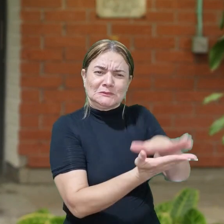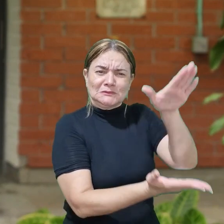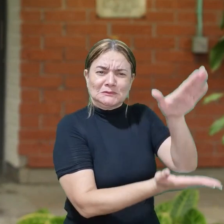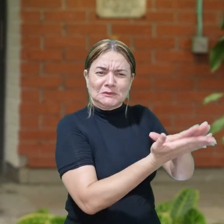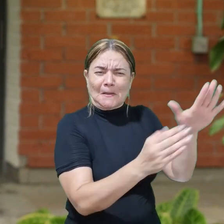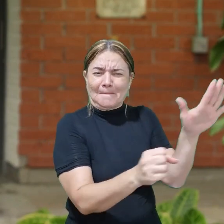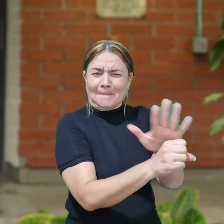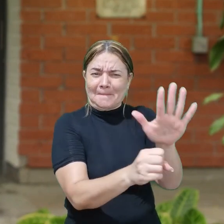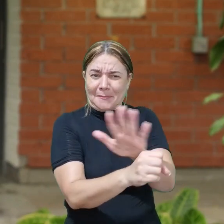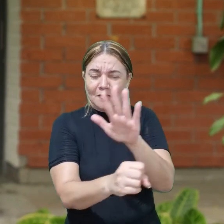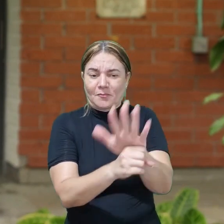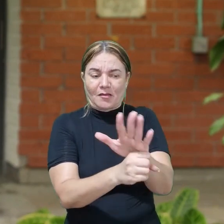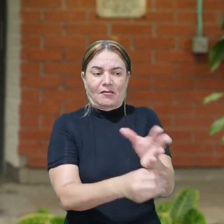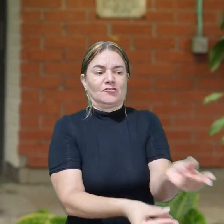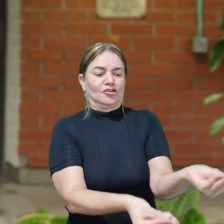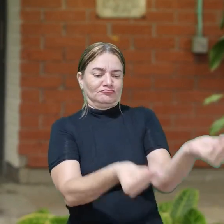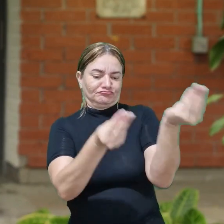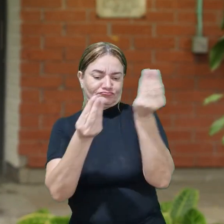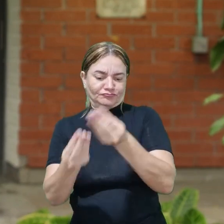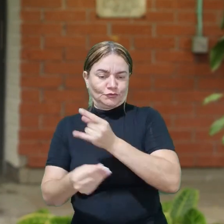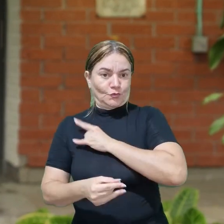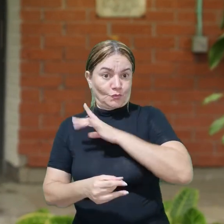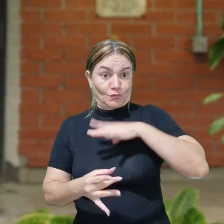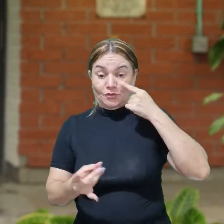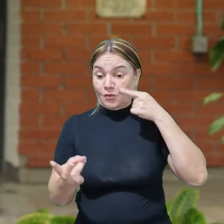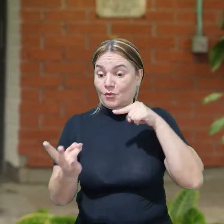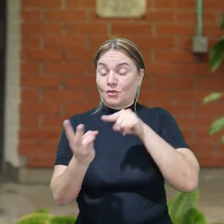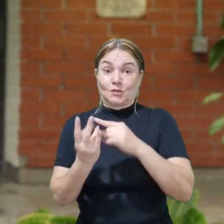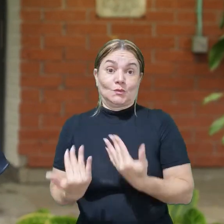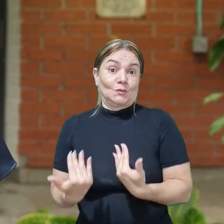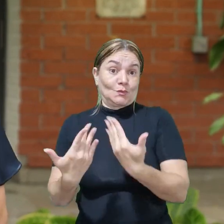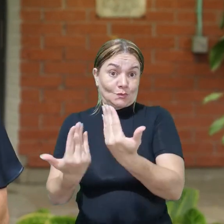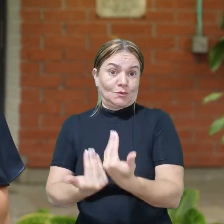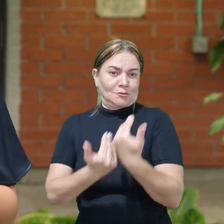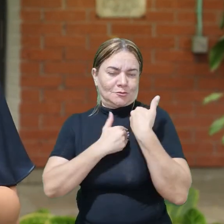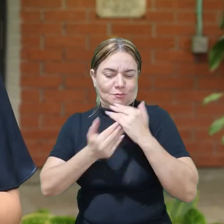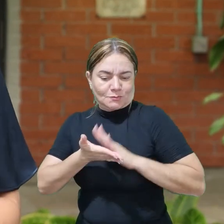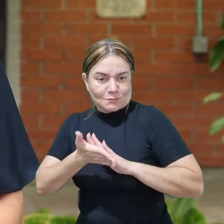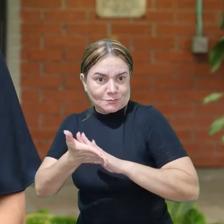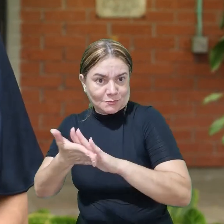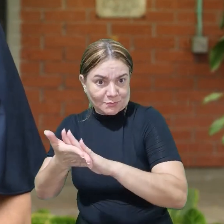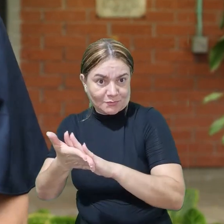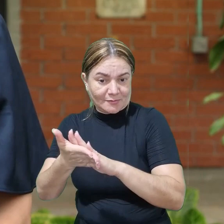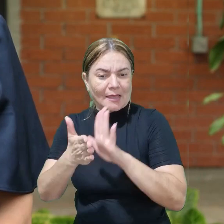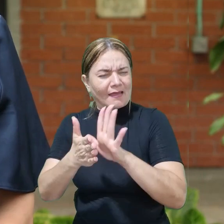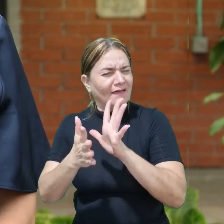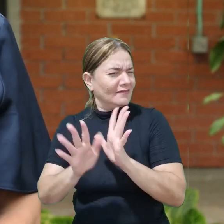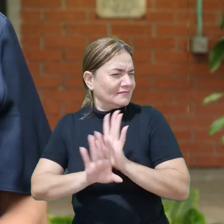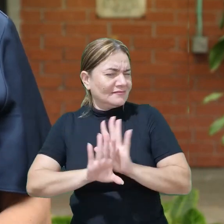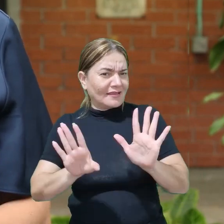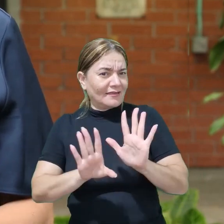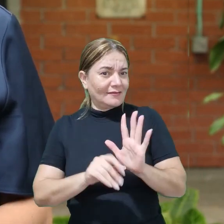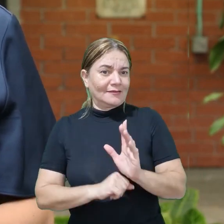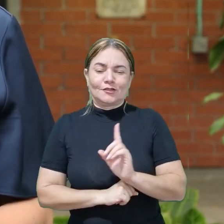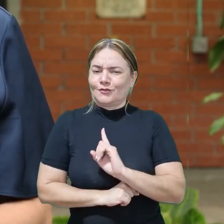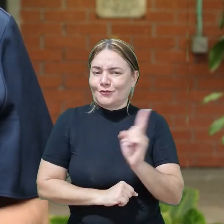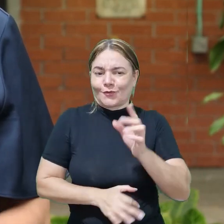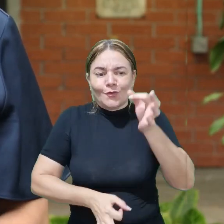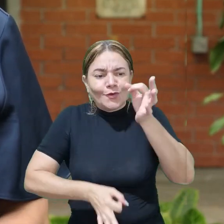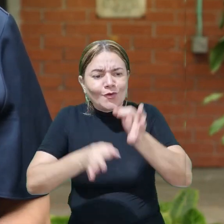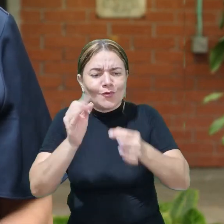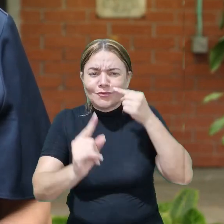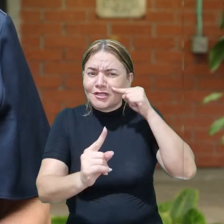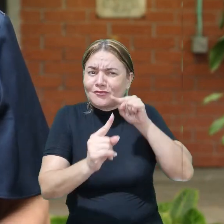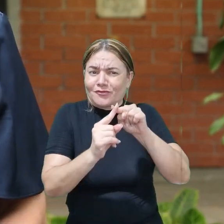sería algo pues como meramente objetivo, sino trascender más allá y buscar que la justicia tiene otros